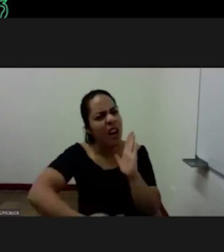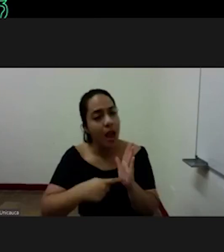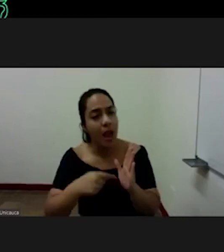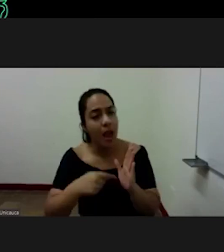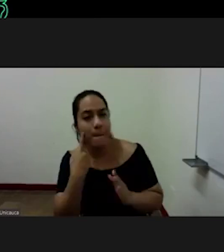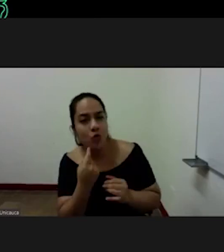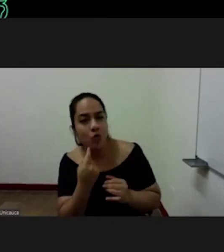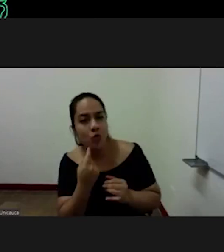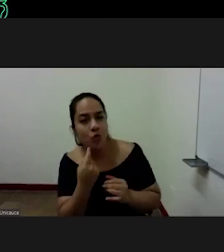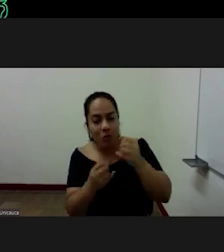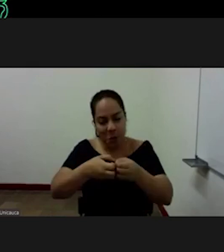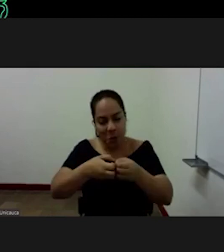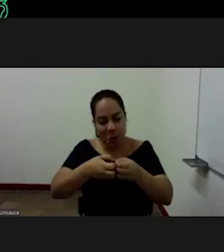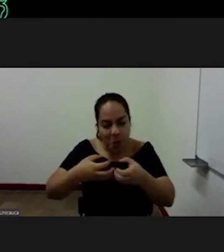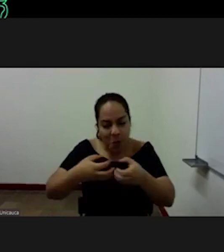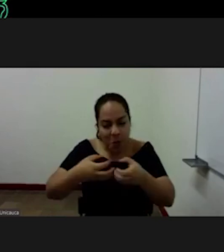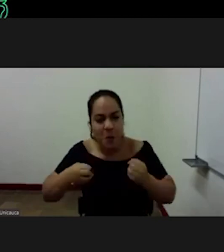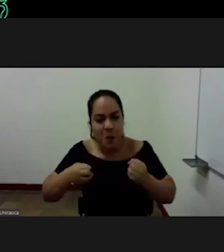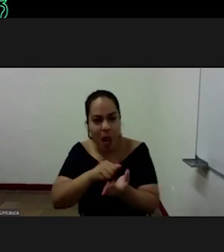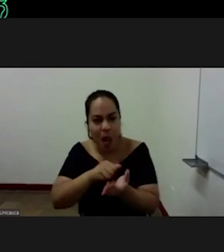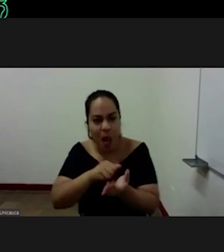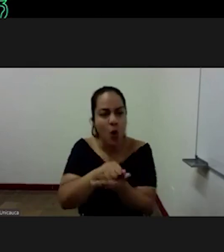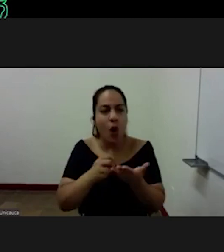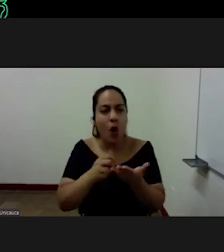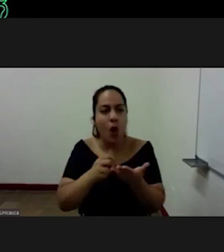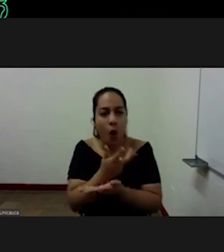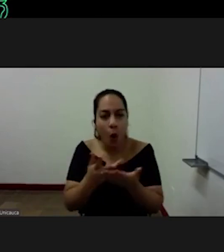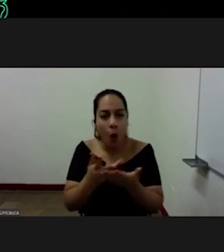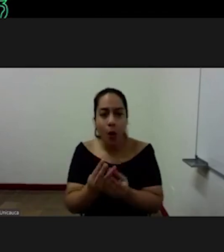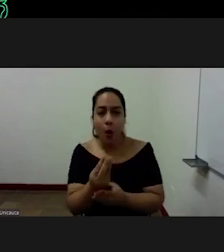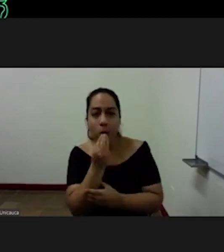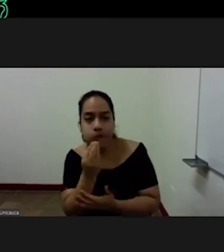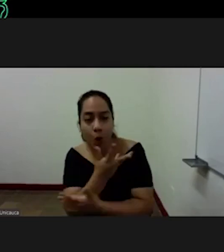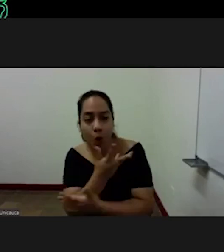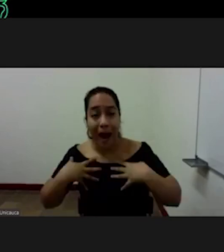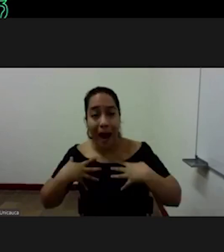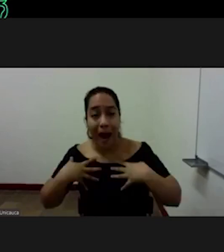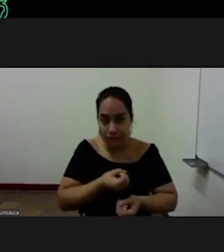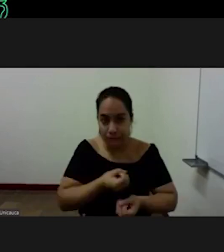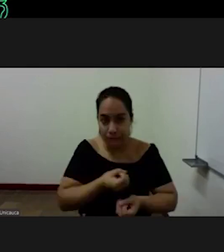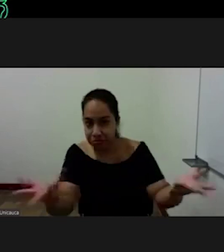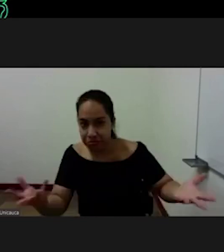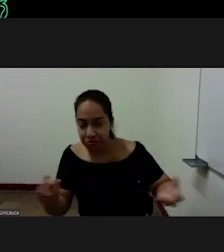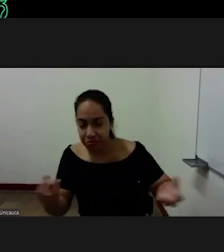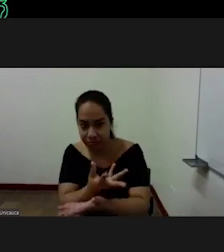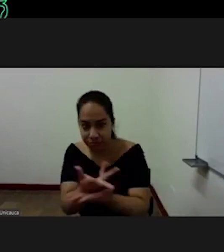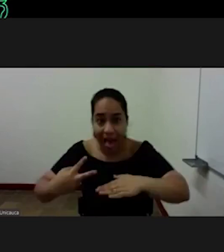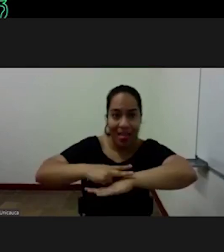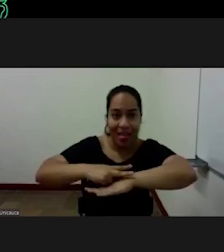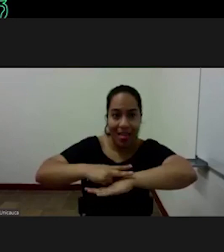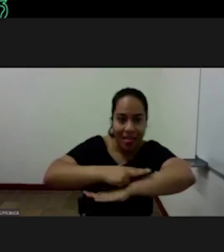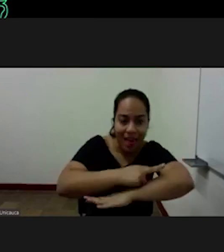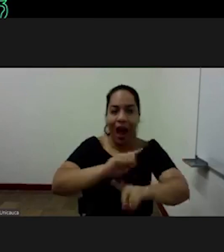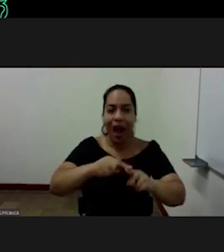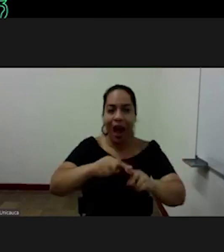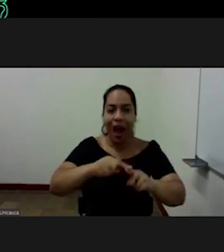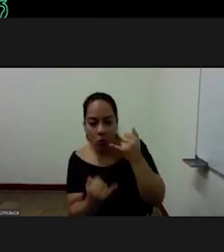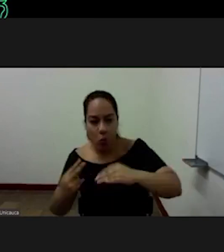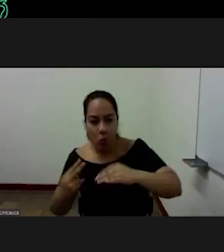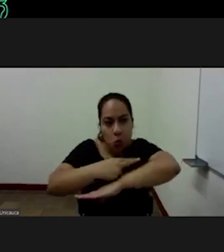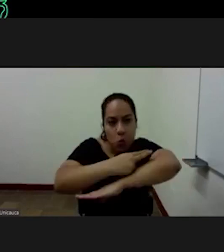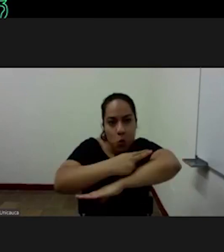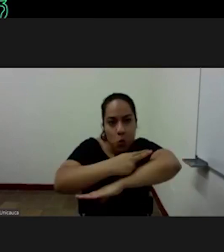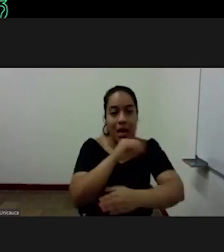y de la, digamos que, alimentación de los animales de las que se van a obtener esa lana. Pero